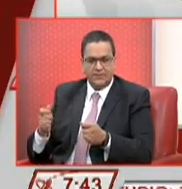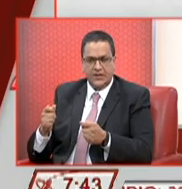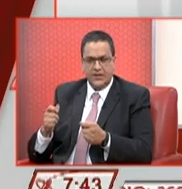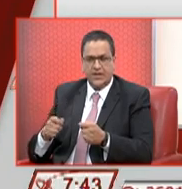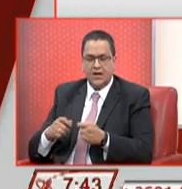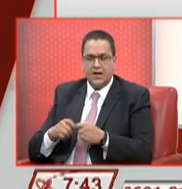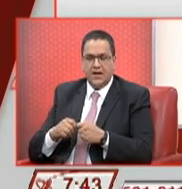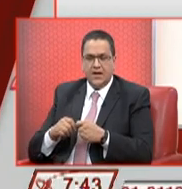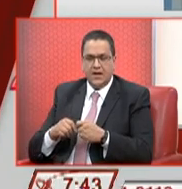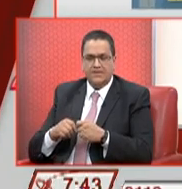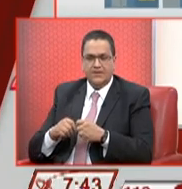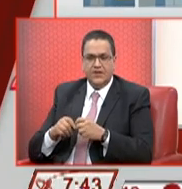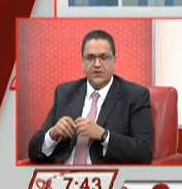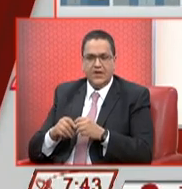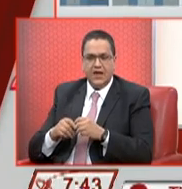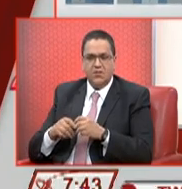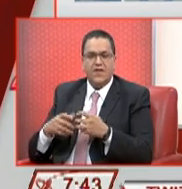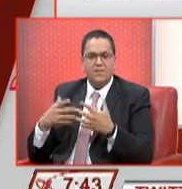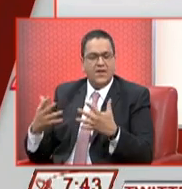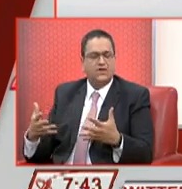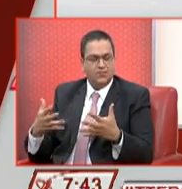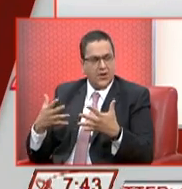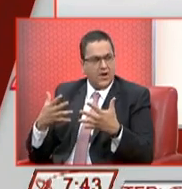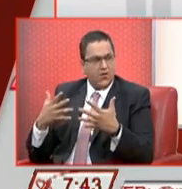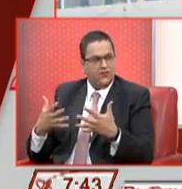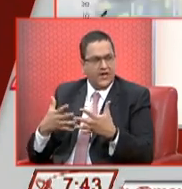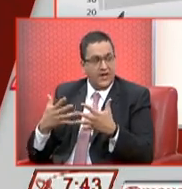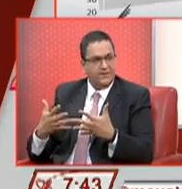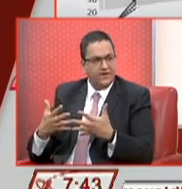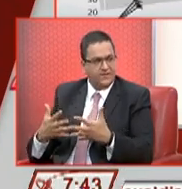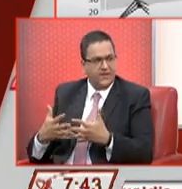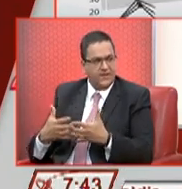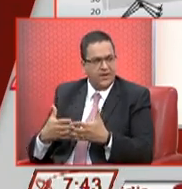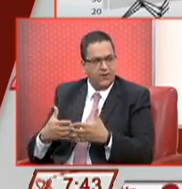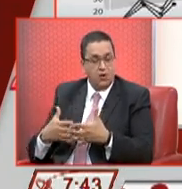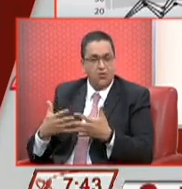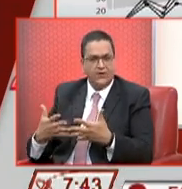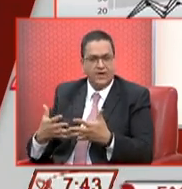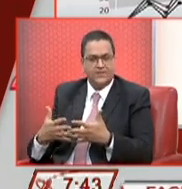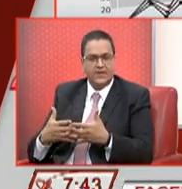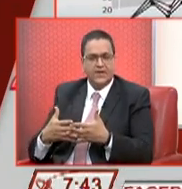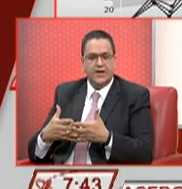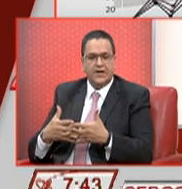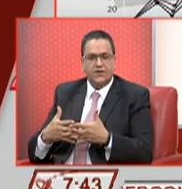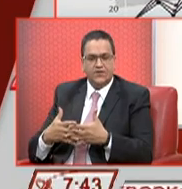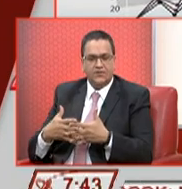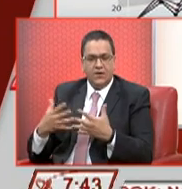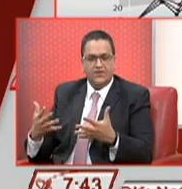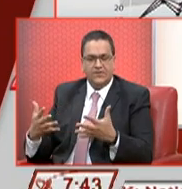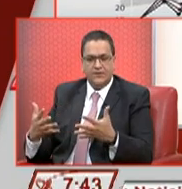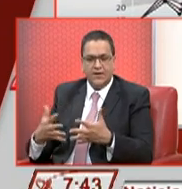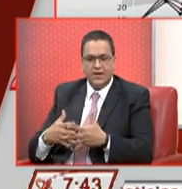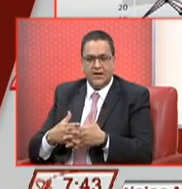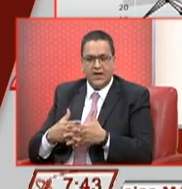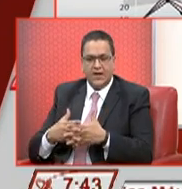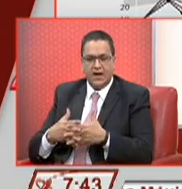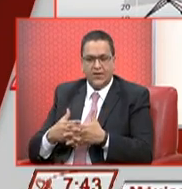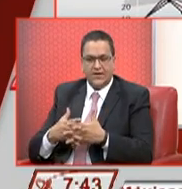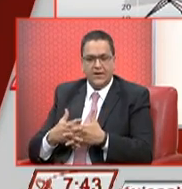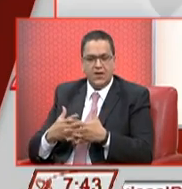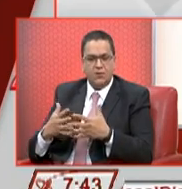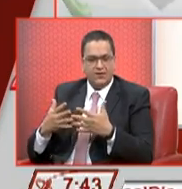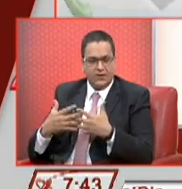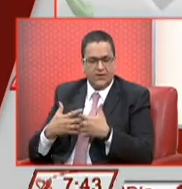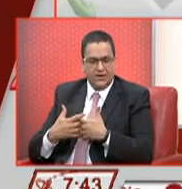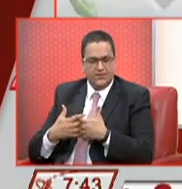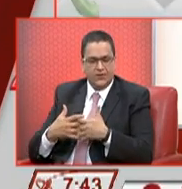esa sensibilidad en el sentido de que hay una demanda para conocer en qué se gasta el dinero y cómo se gasta. Entonces, con esa sensibilidad, a